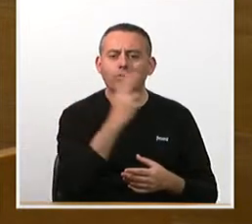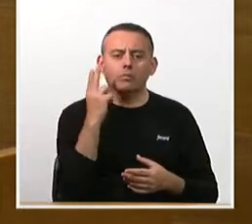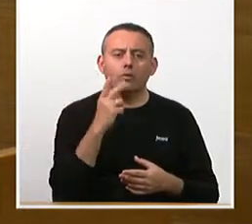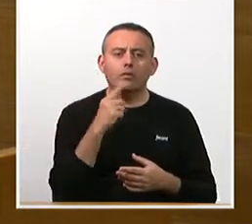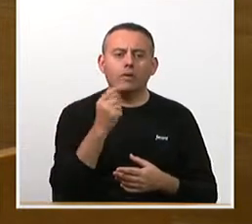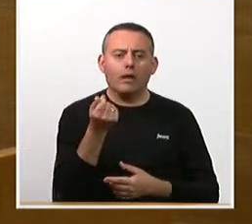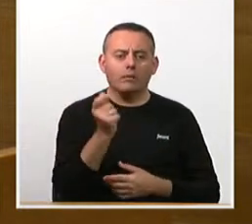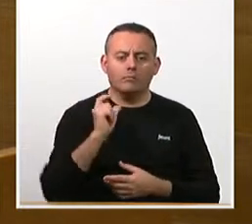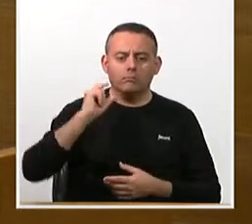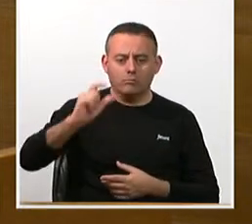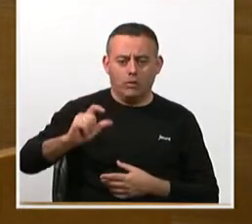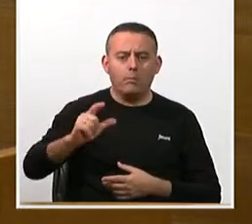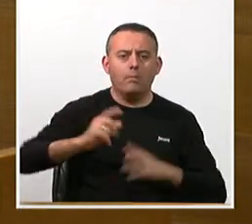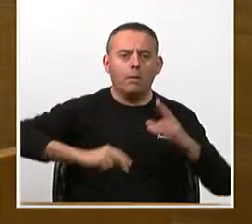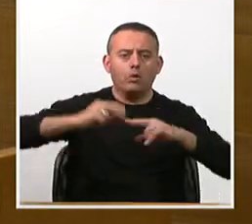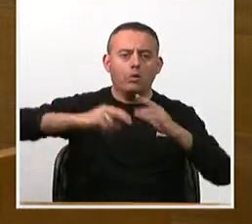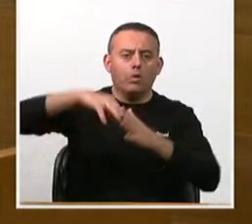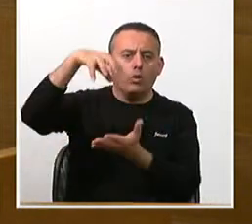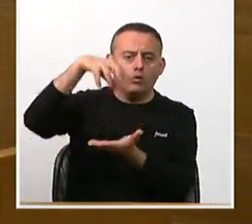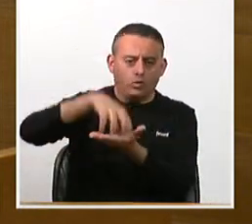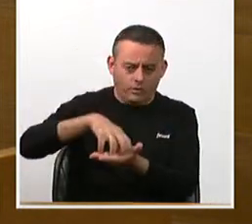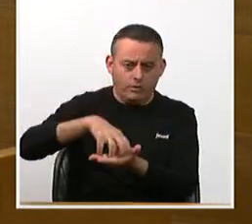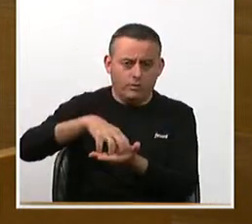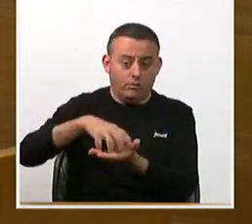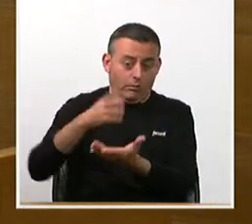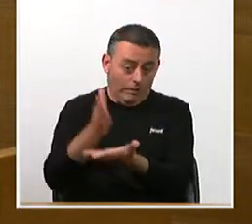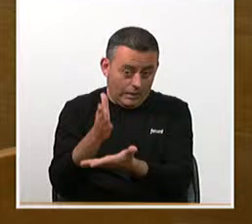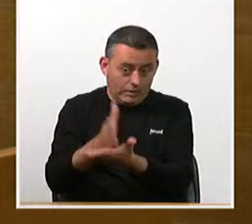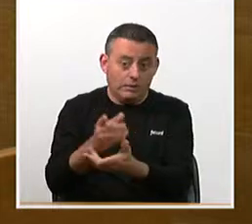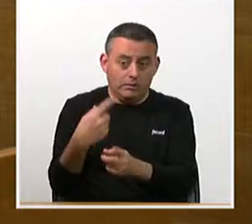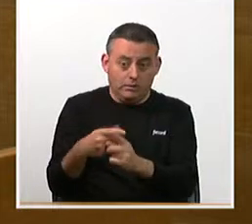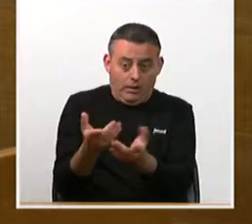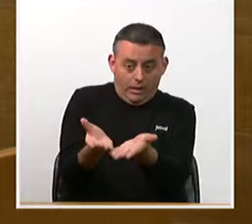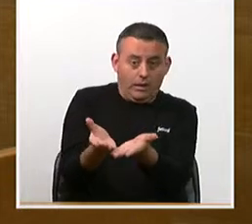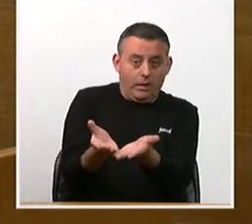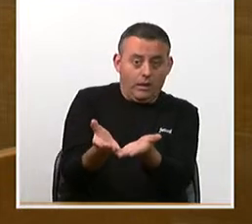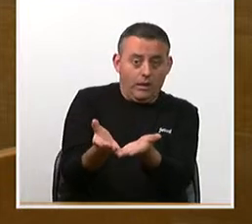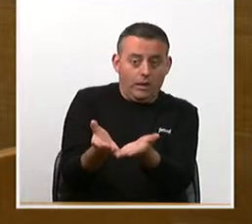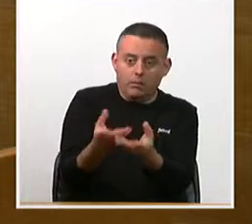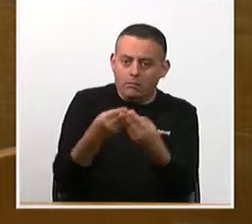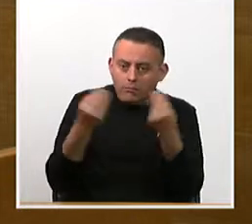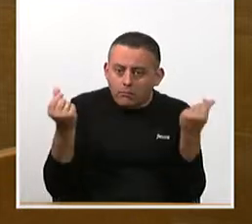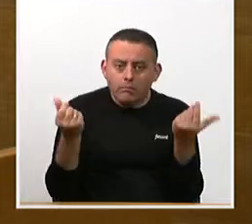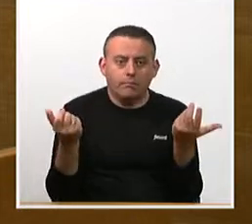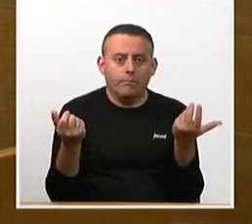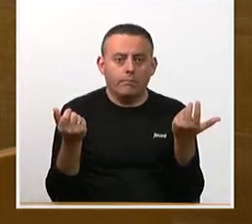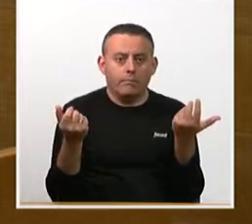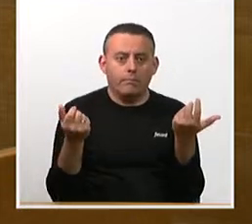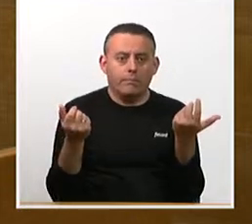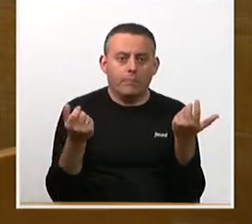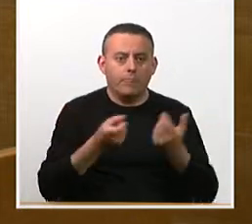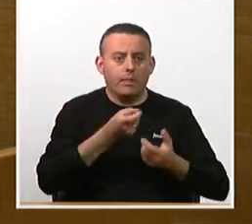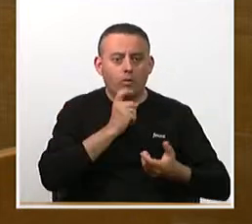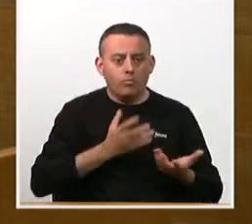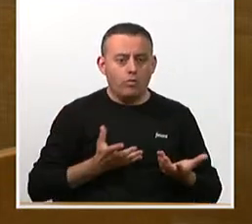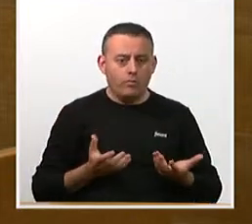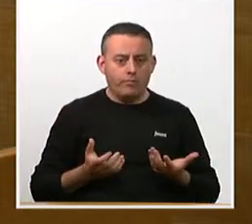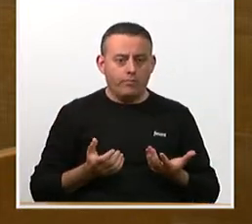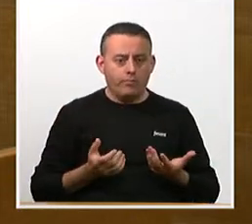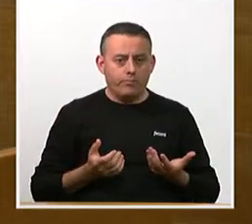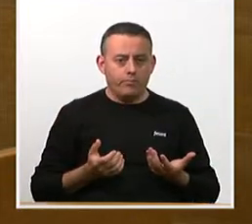el Ed clases Sí pero supo que conol igual